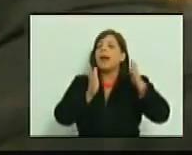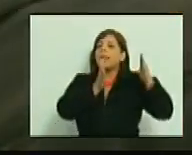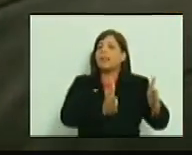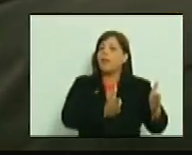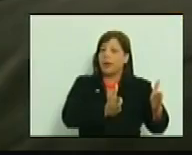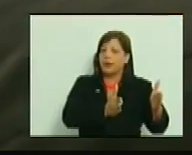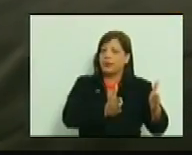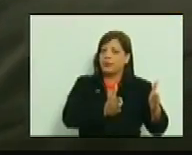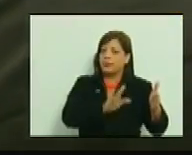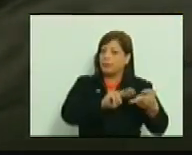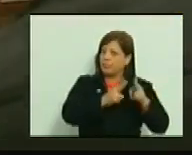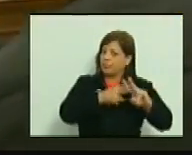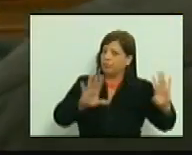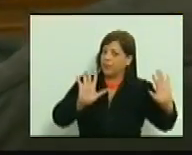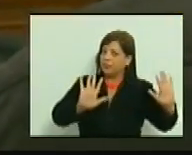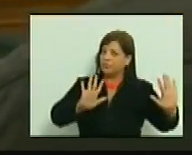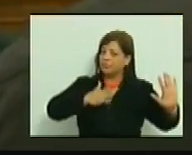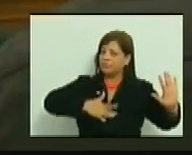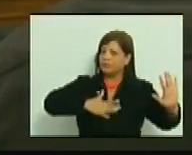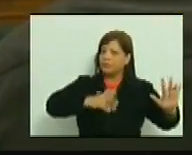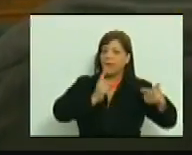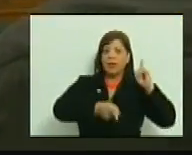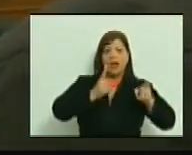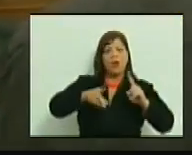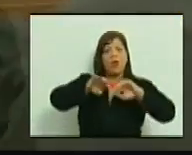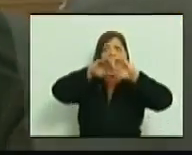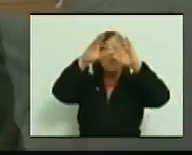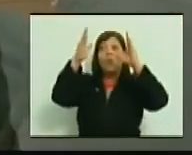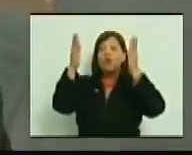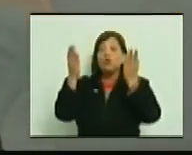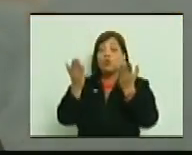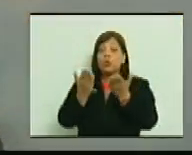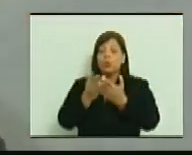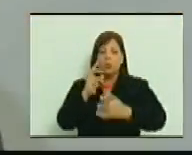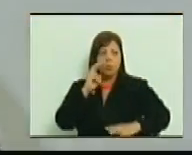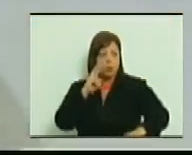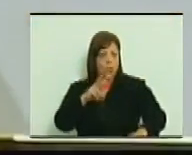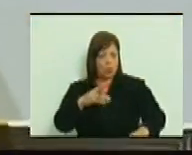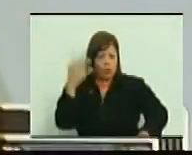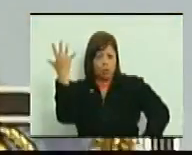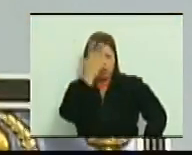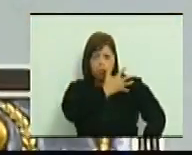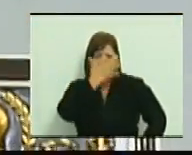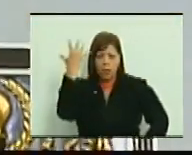esa tranquilidad. Mucha gente en el mundo quedó con dudas